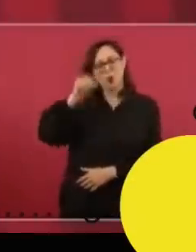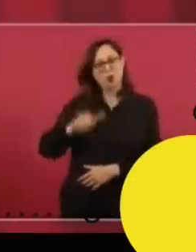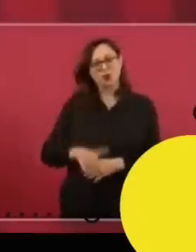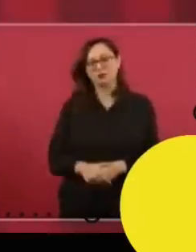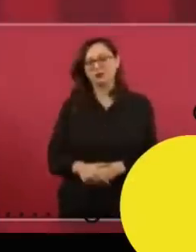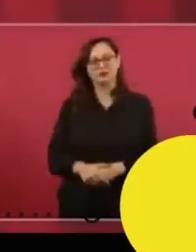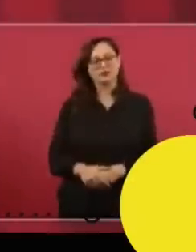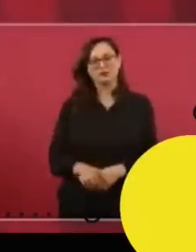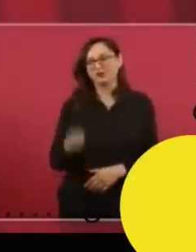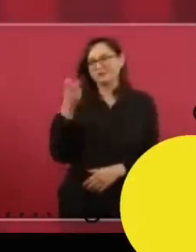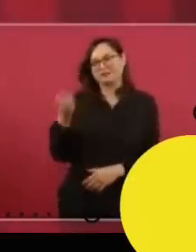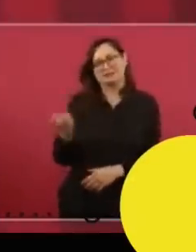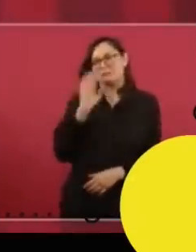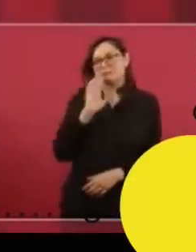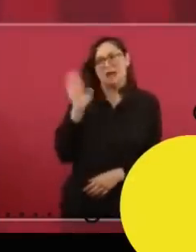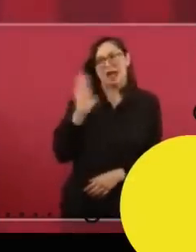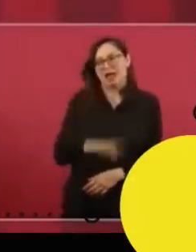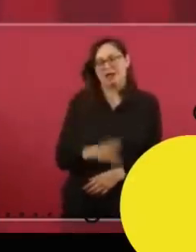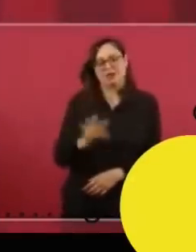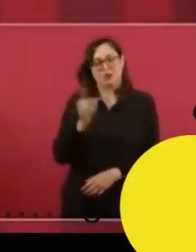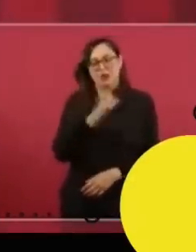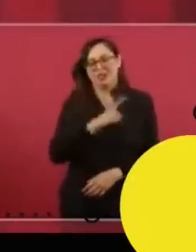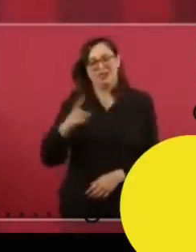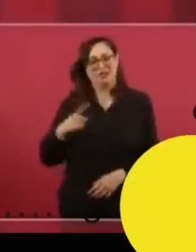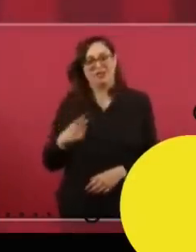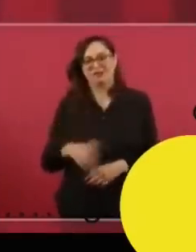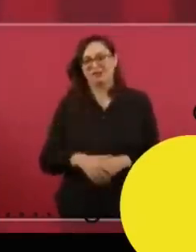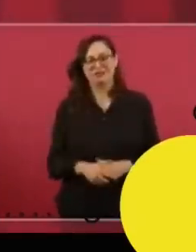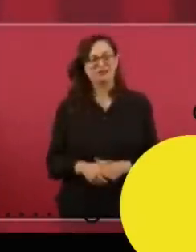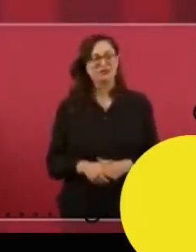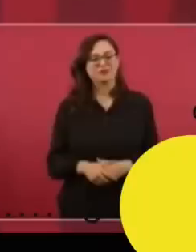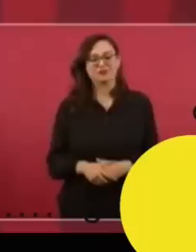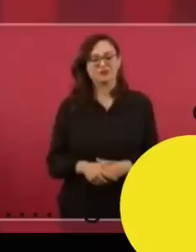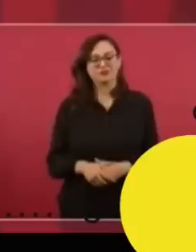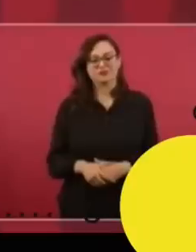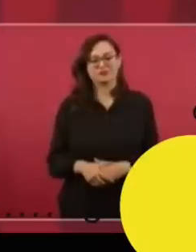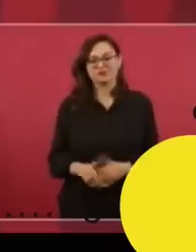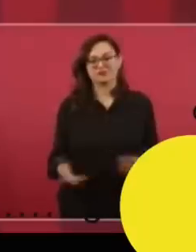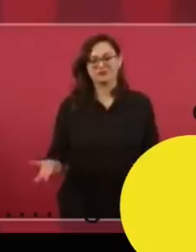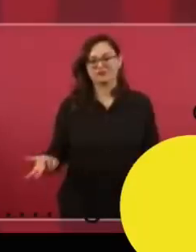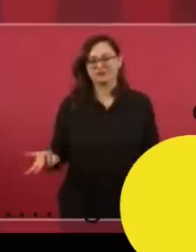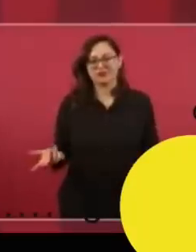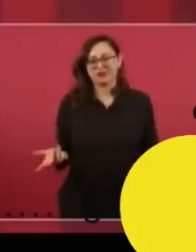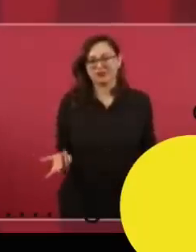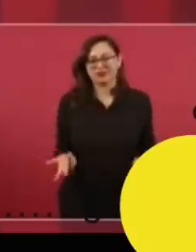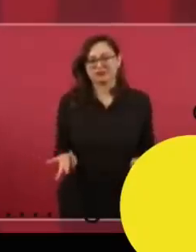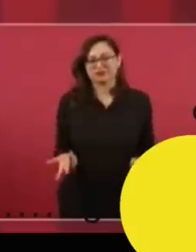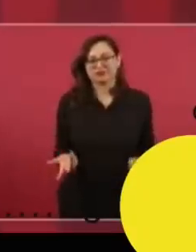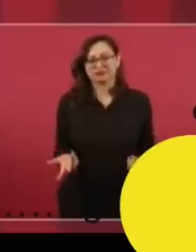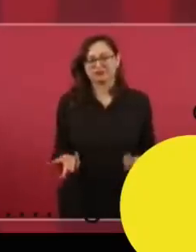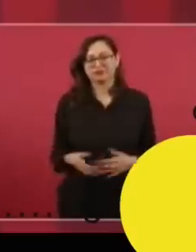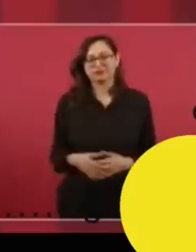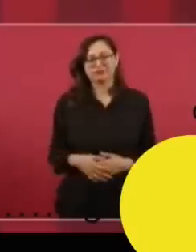indigno. Porque no se puede